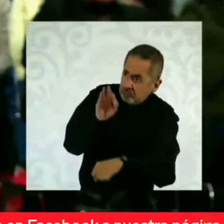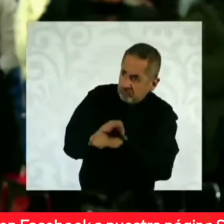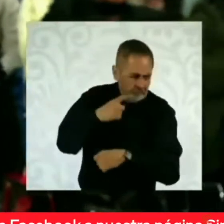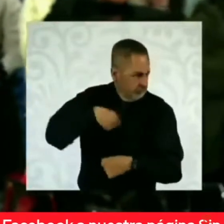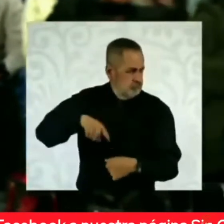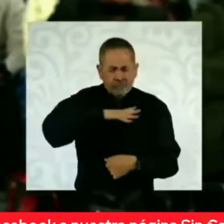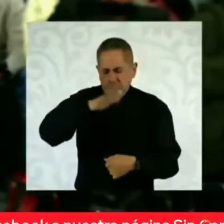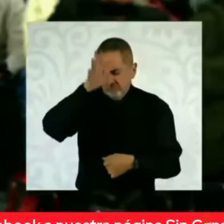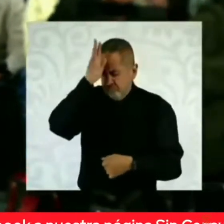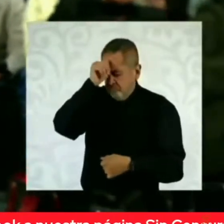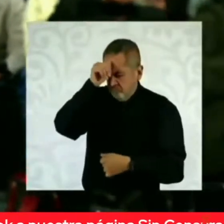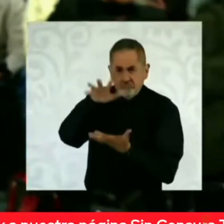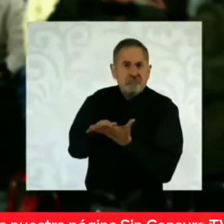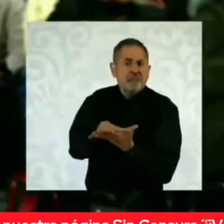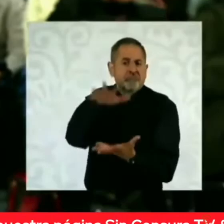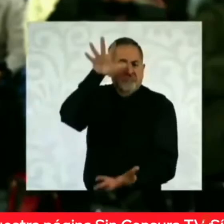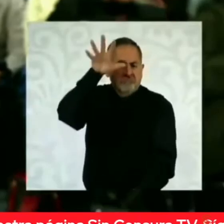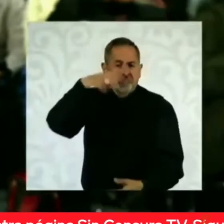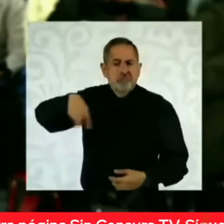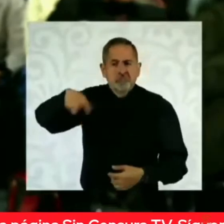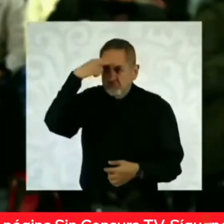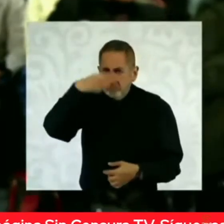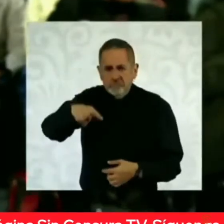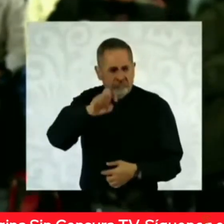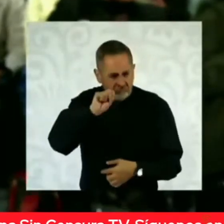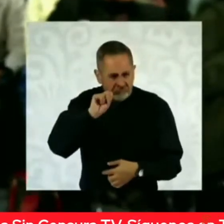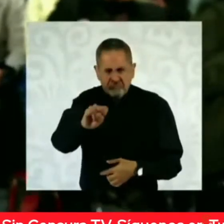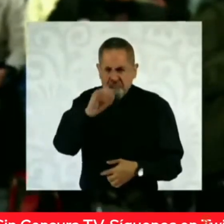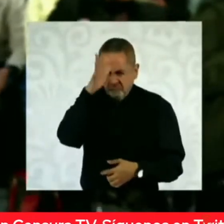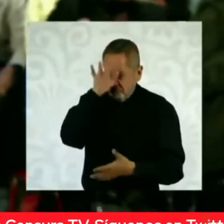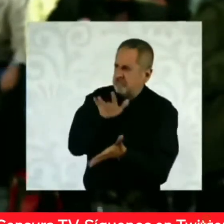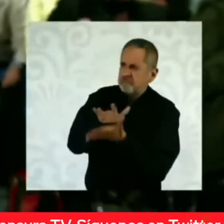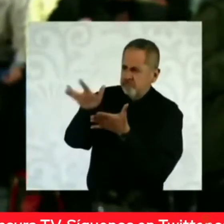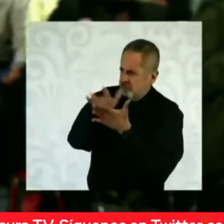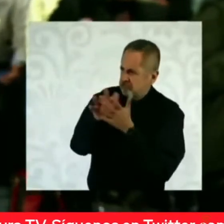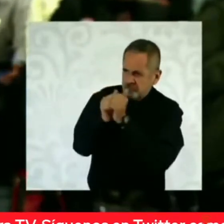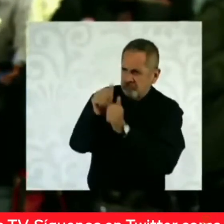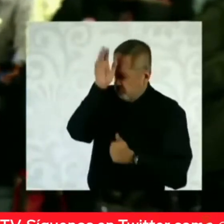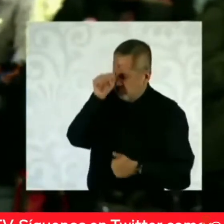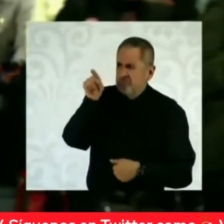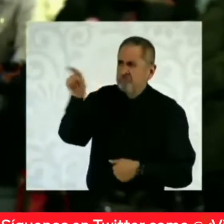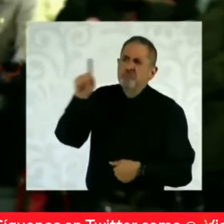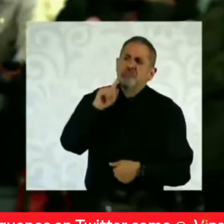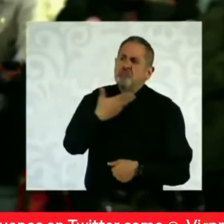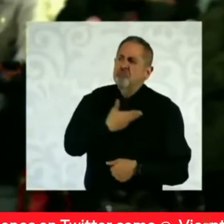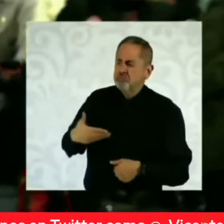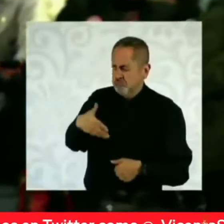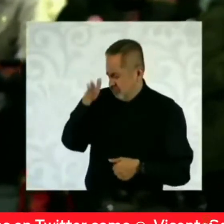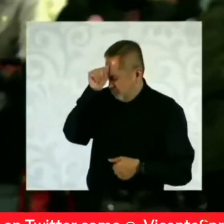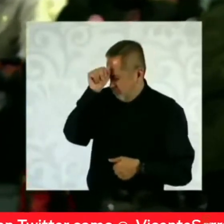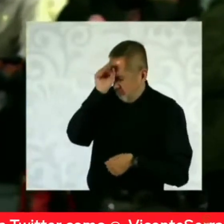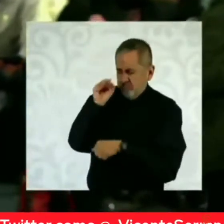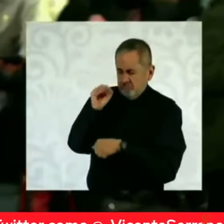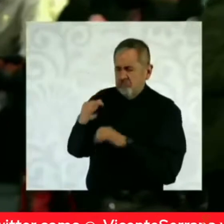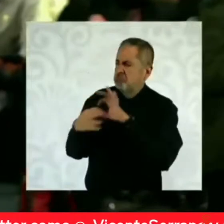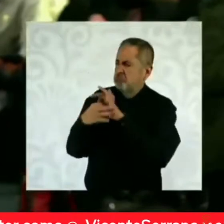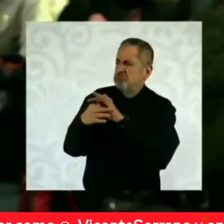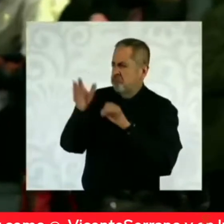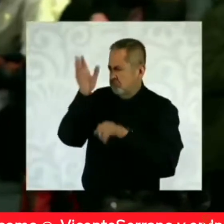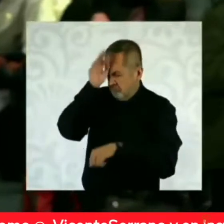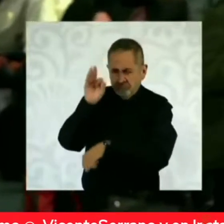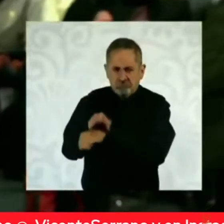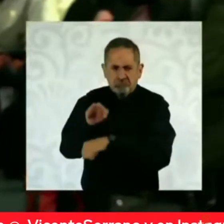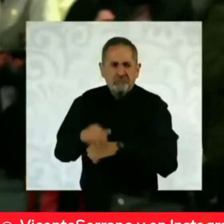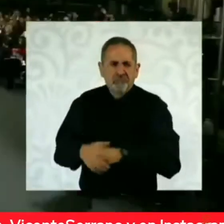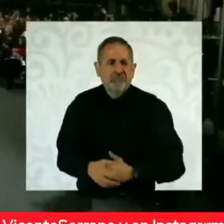connacionales. Eso es un hecho. La mayoría de los mexicanos, las mexicanas, la acompañarán en estos tiempos pues